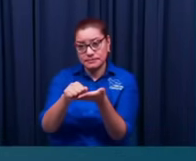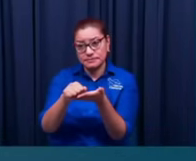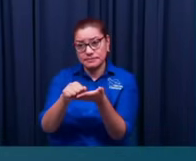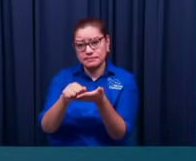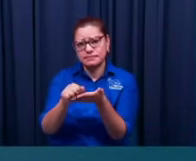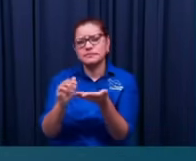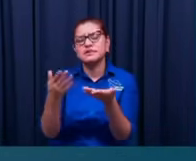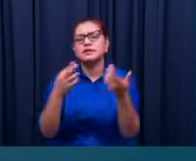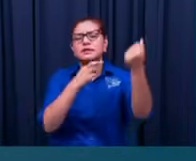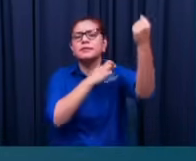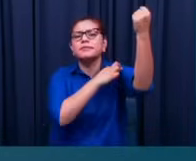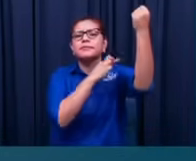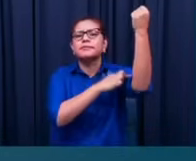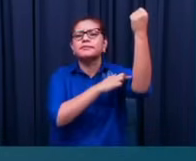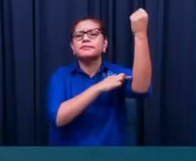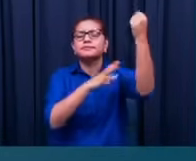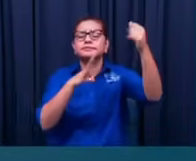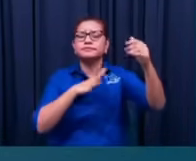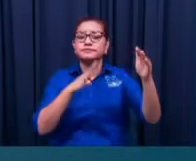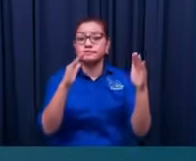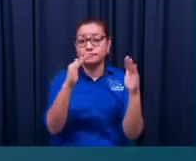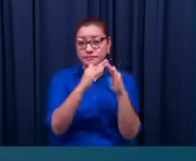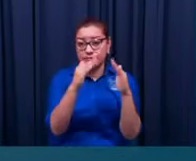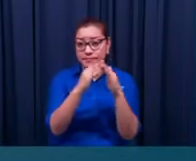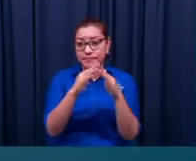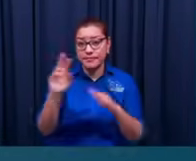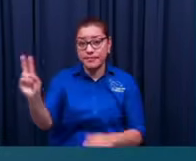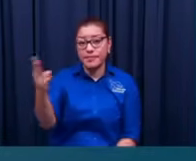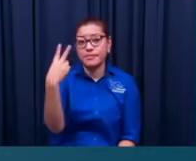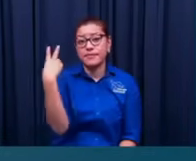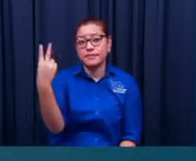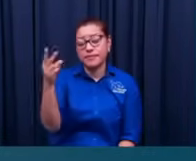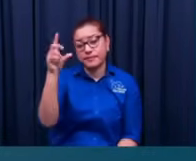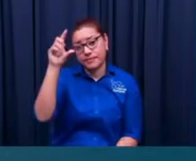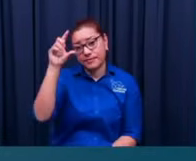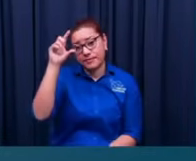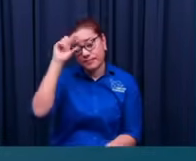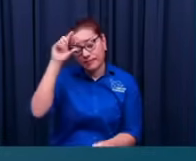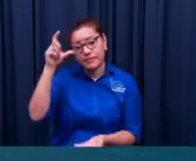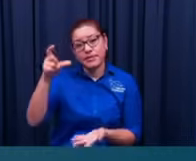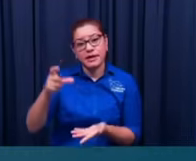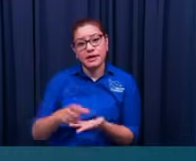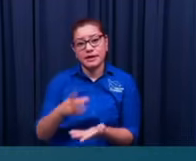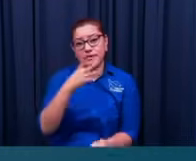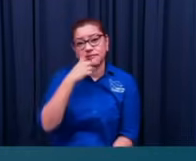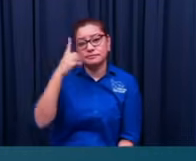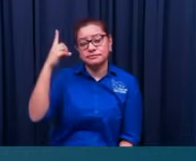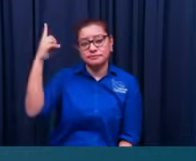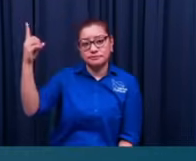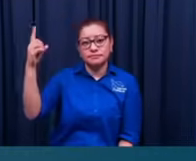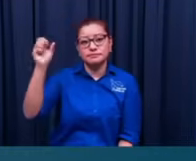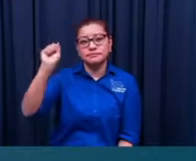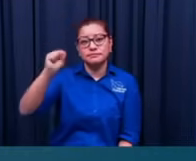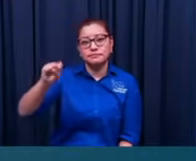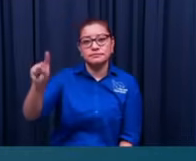¿Qué influencia tienes en esa casa? Y si los dos son creyentes, sí, hermano,